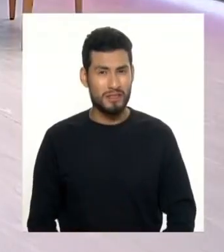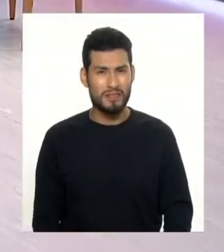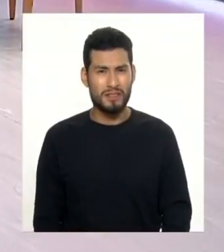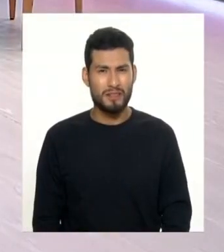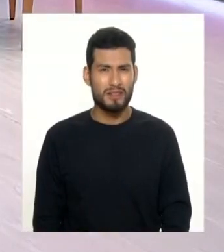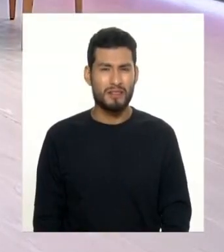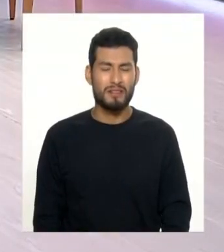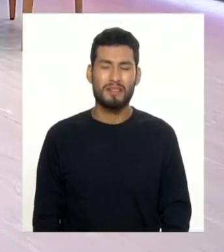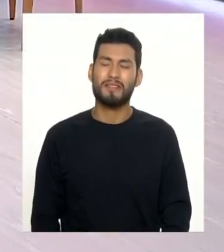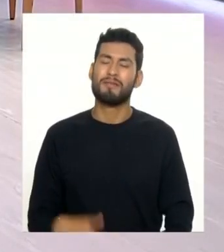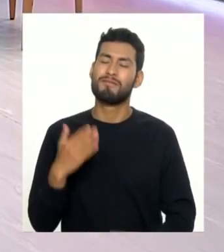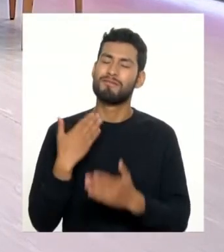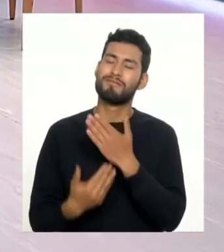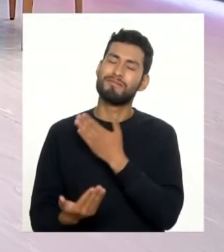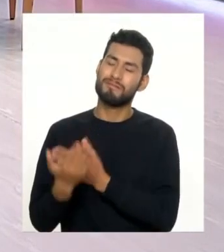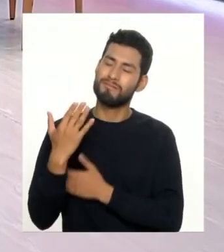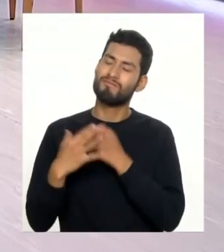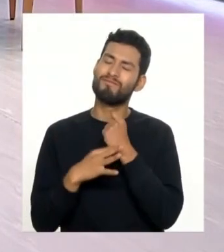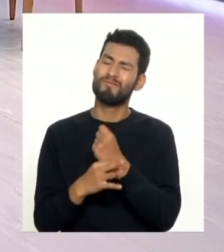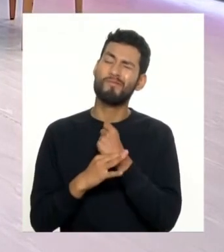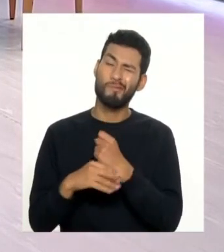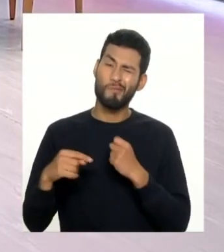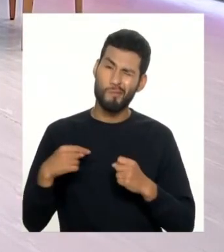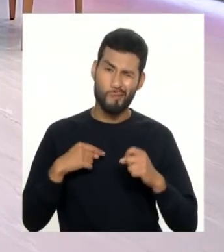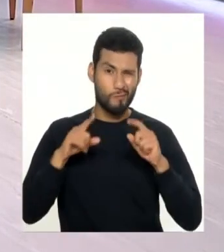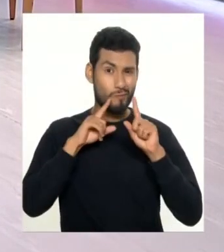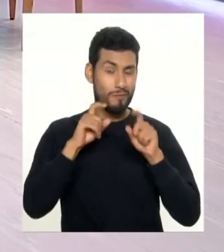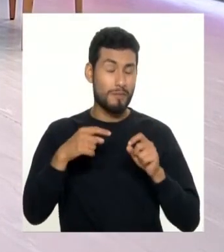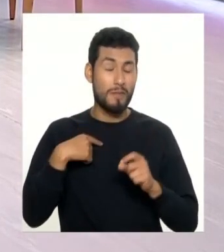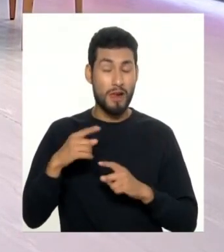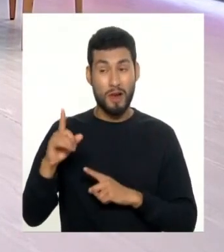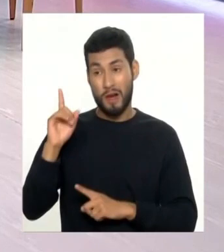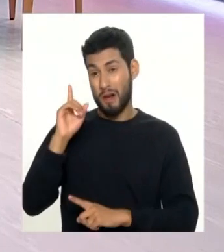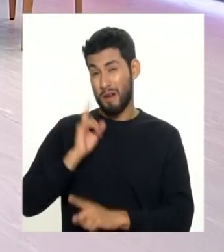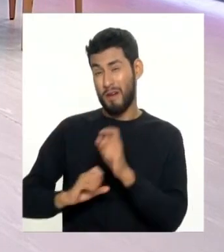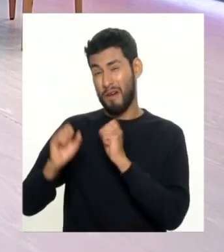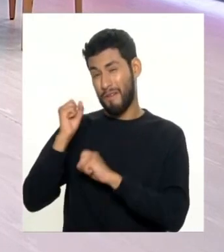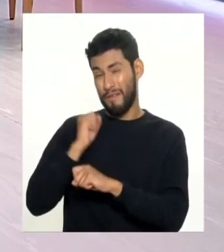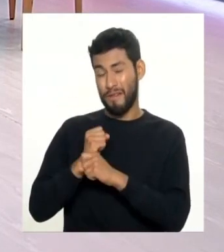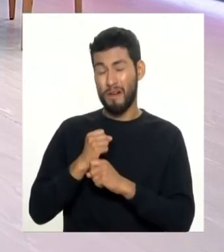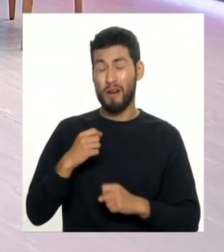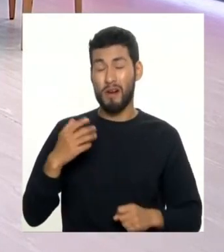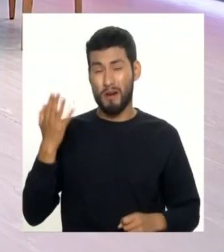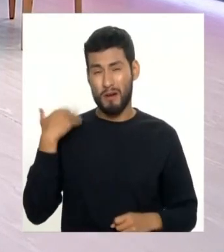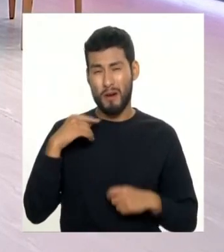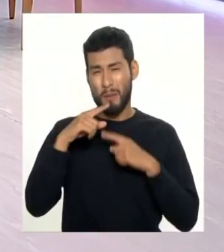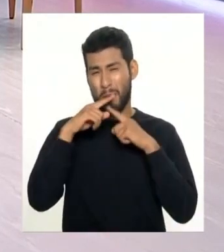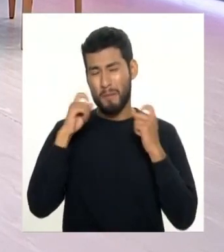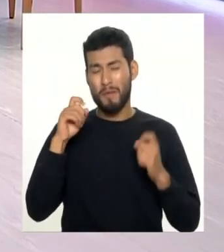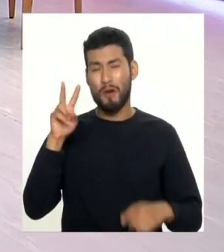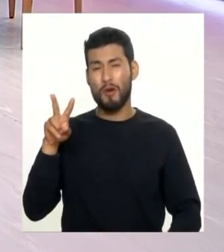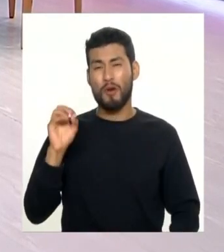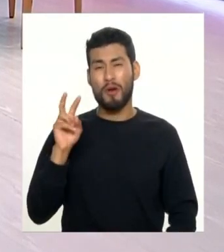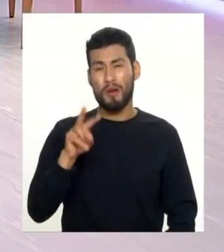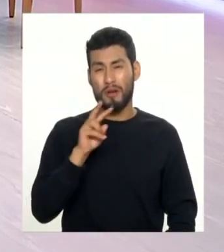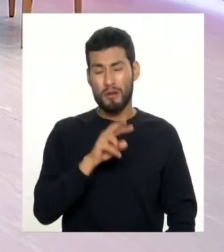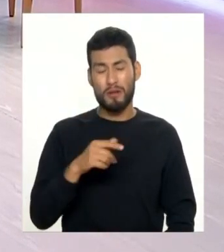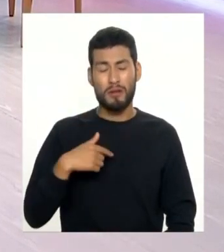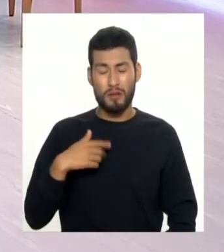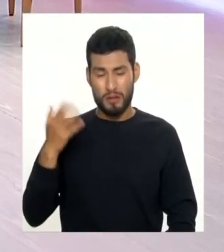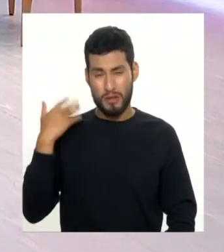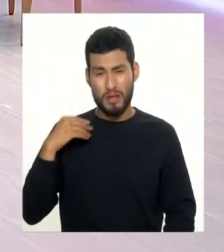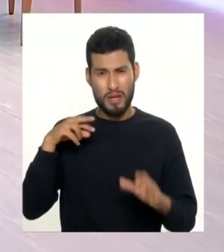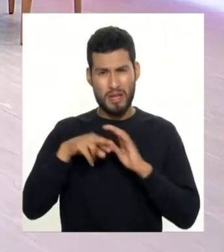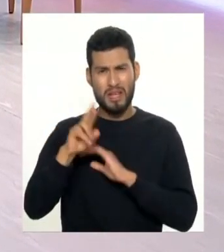Buenos días, doctor. Consulta es que desde el año pasado, en marzo del 2022, me saqué una